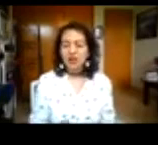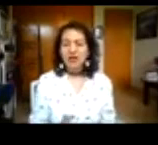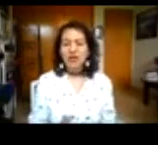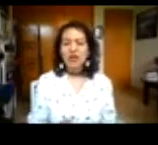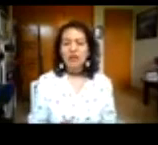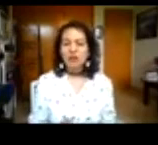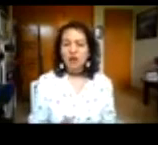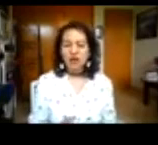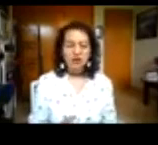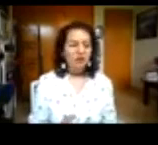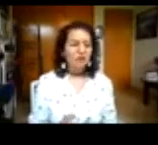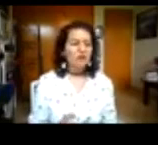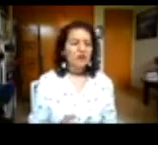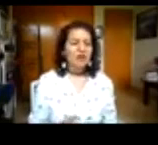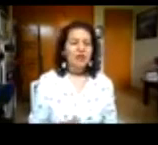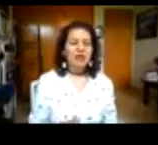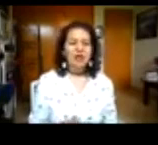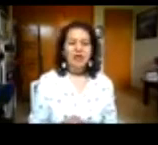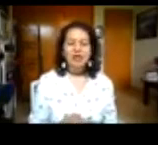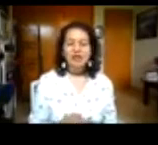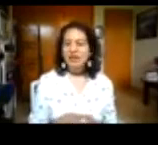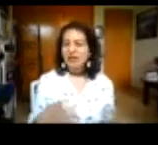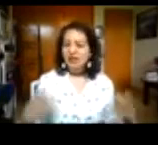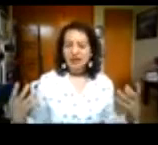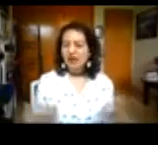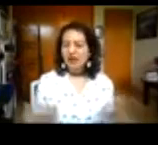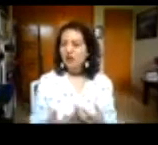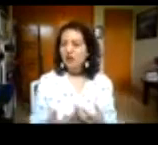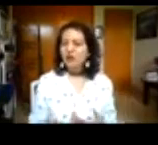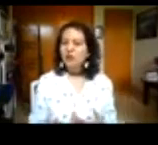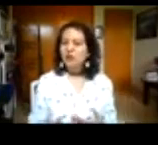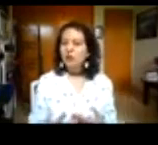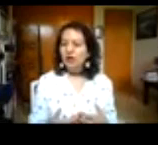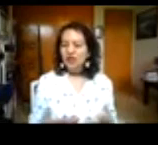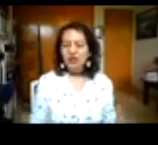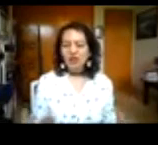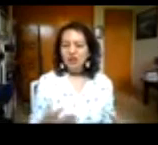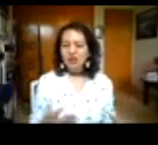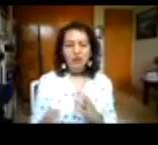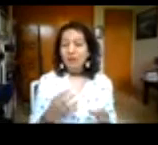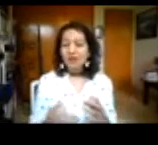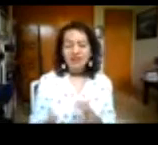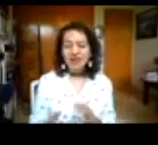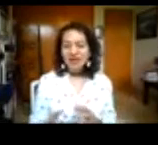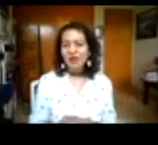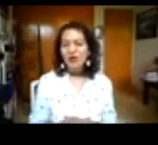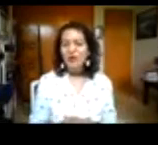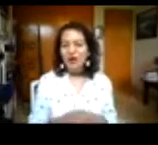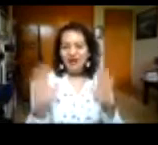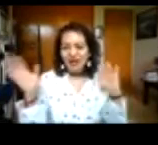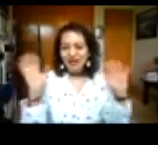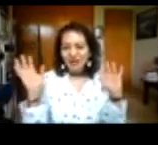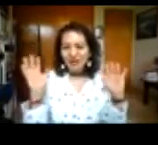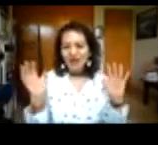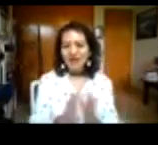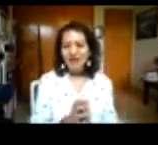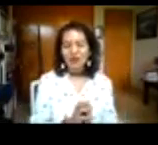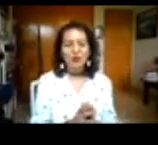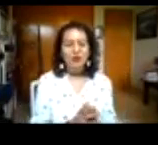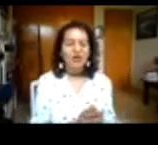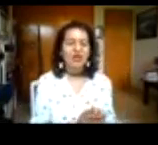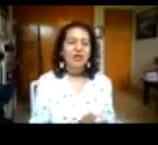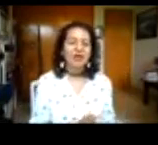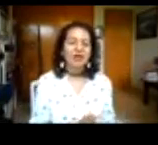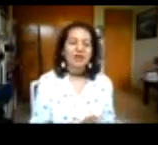también ir articulando. Este era un compartir, un ABC, ¿no? Para que llevaran en